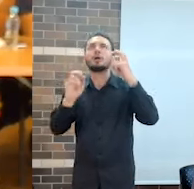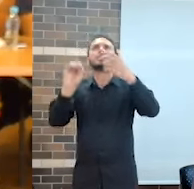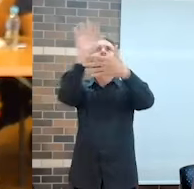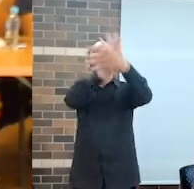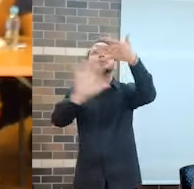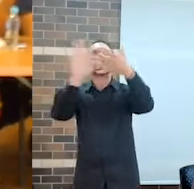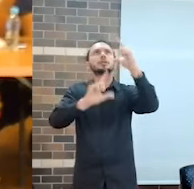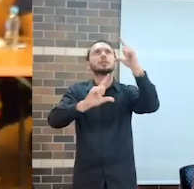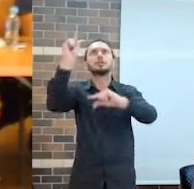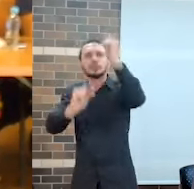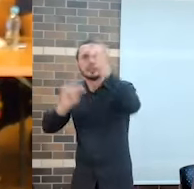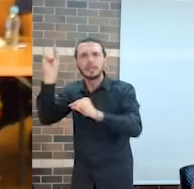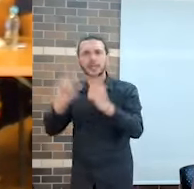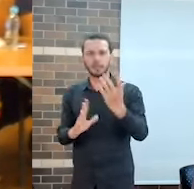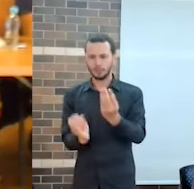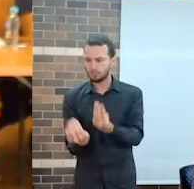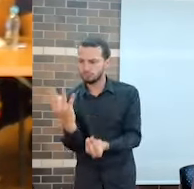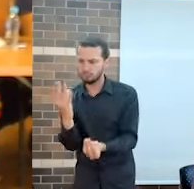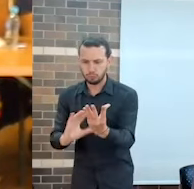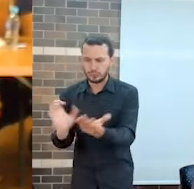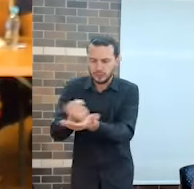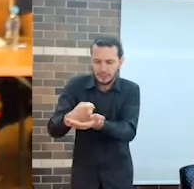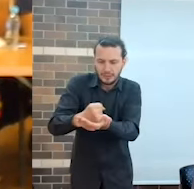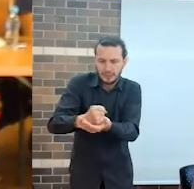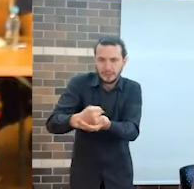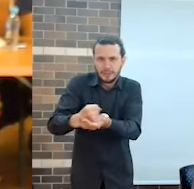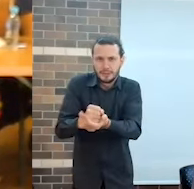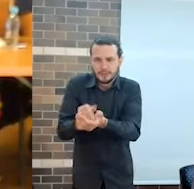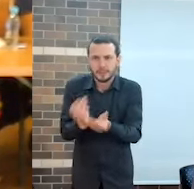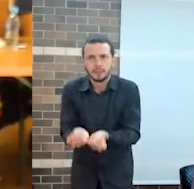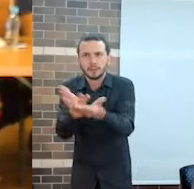de la comunidad, y que estos sabedores se han